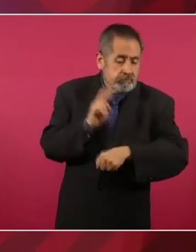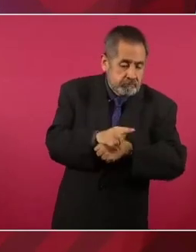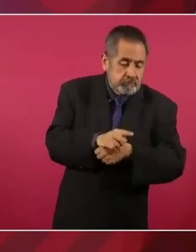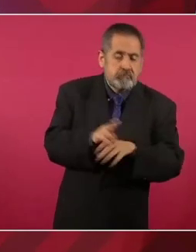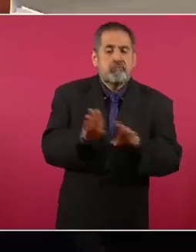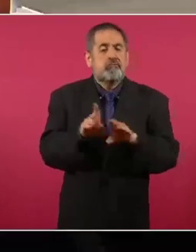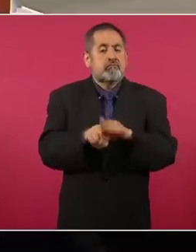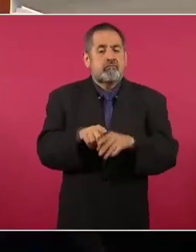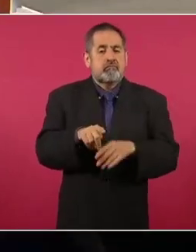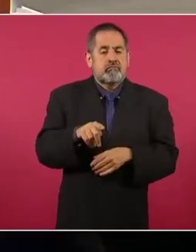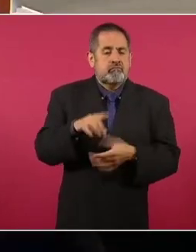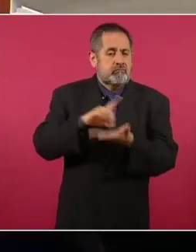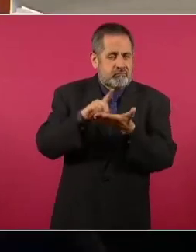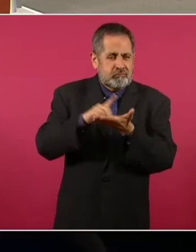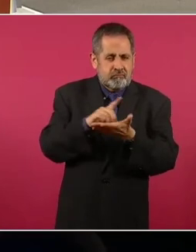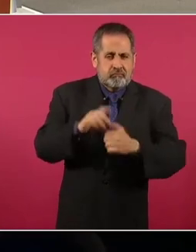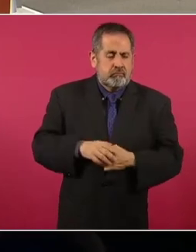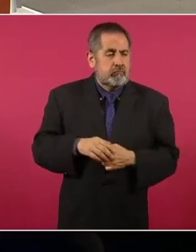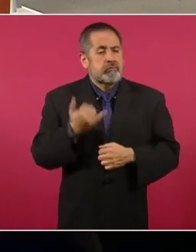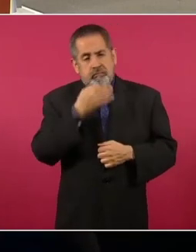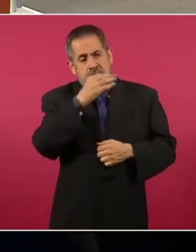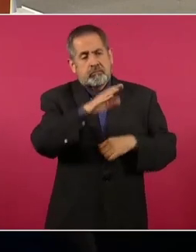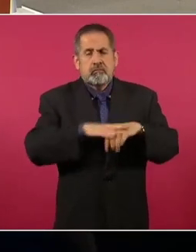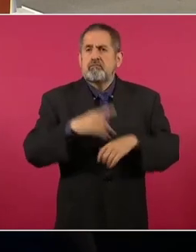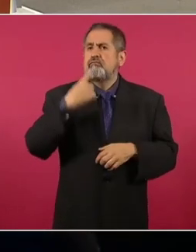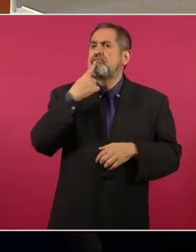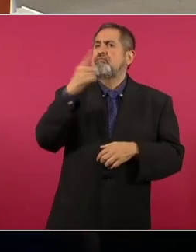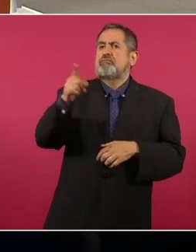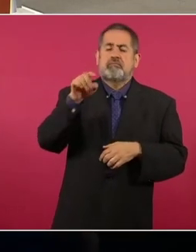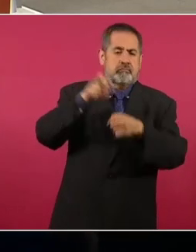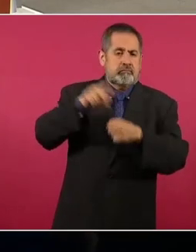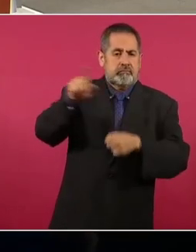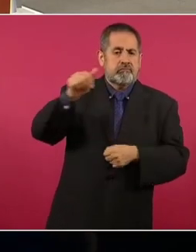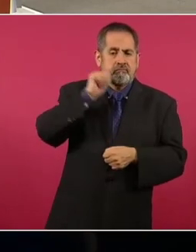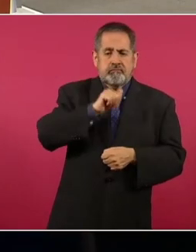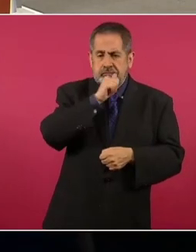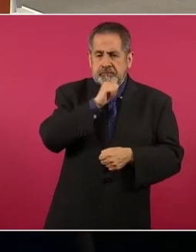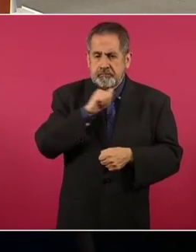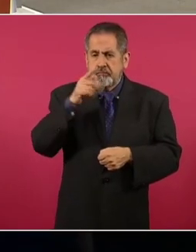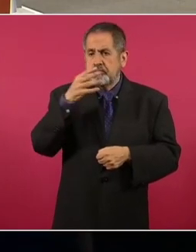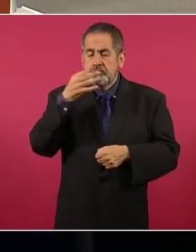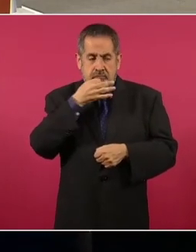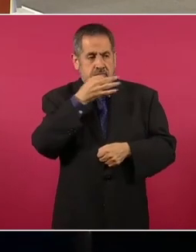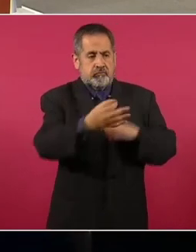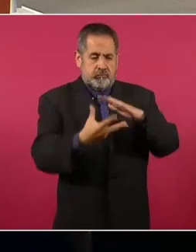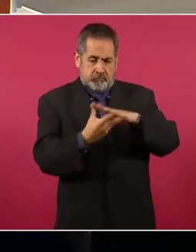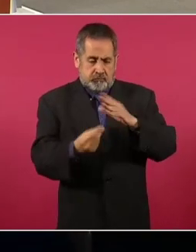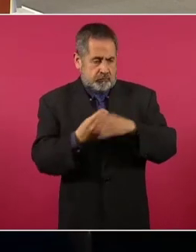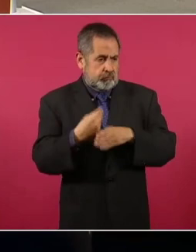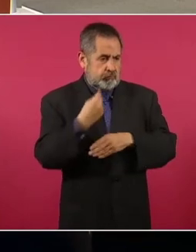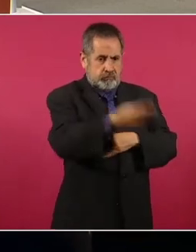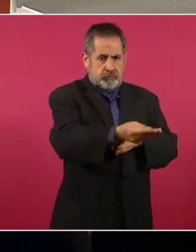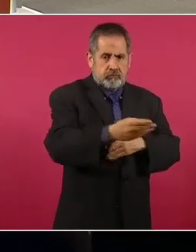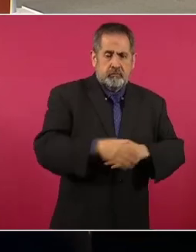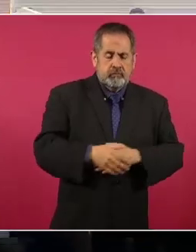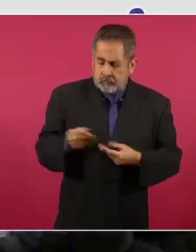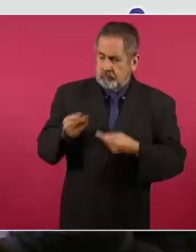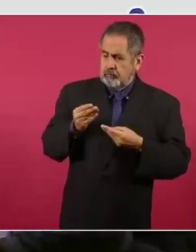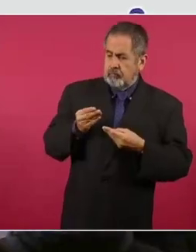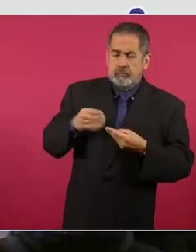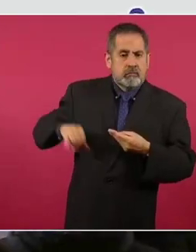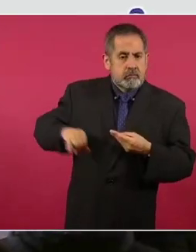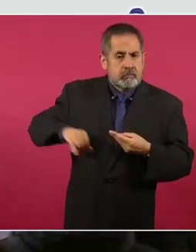qué está la denuncia que presentamos en Arizona, para que él estuviera informado, y le di copia de la demanda. Les interesó muchísimo